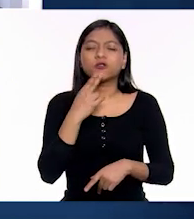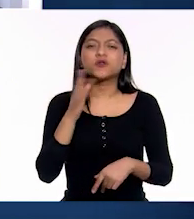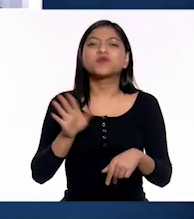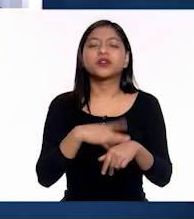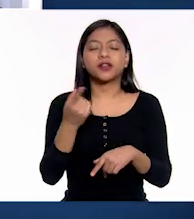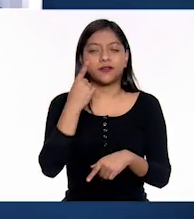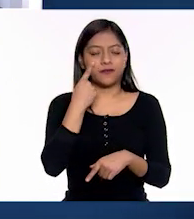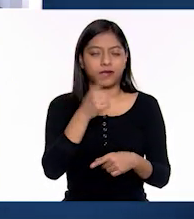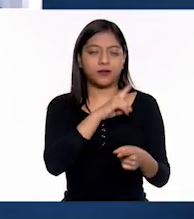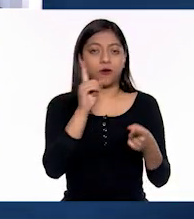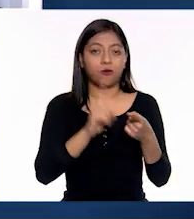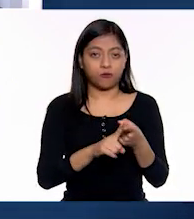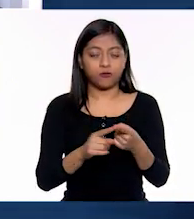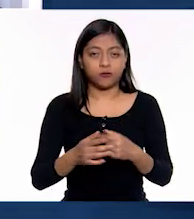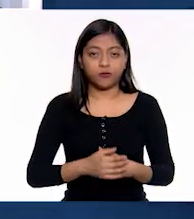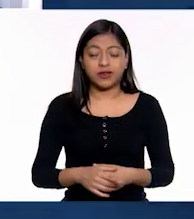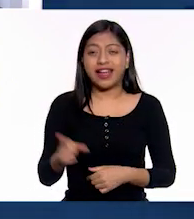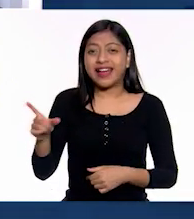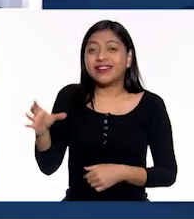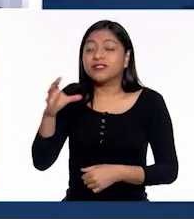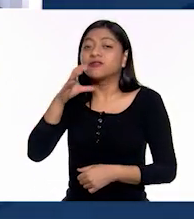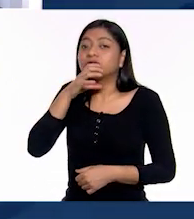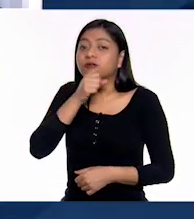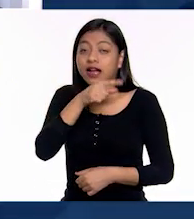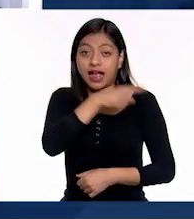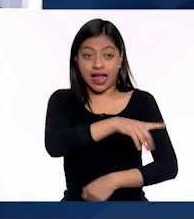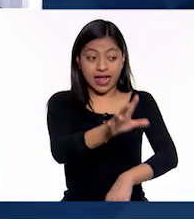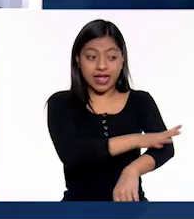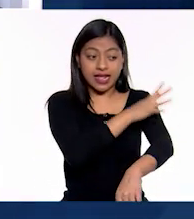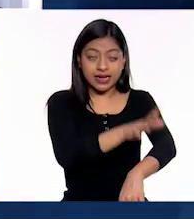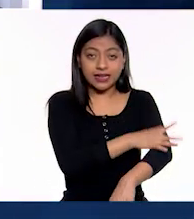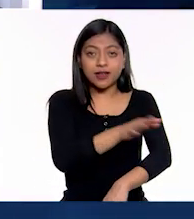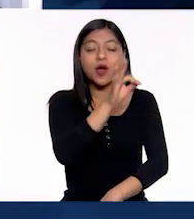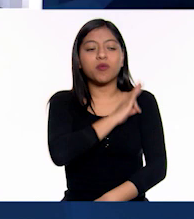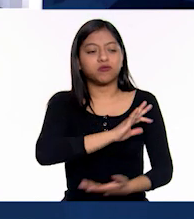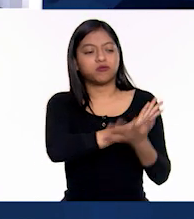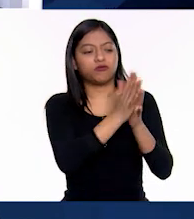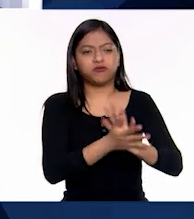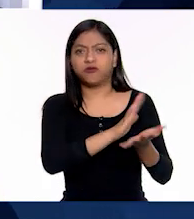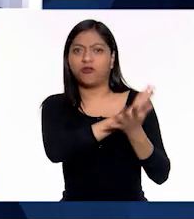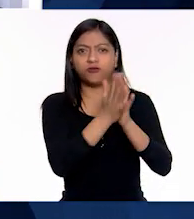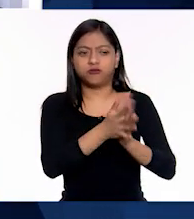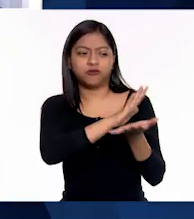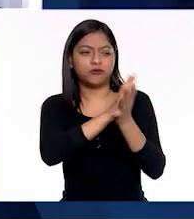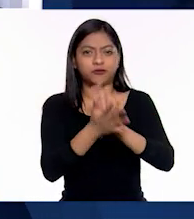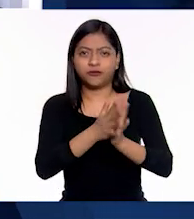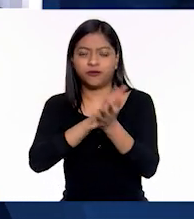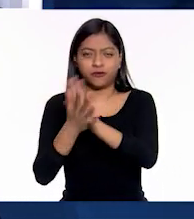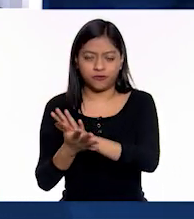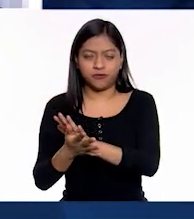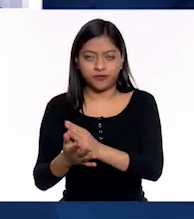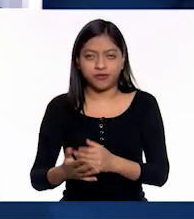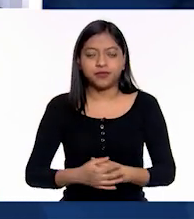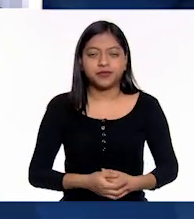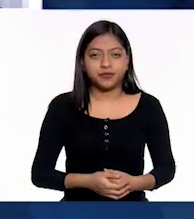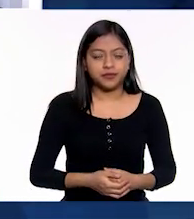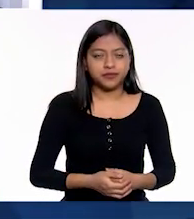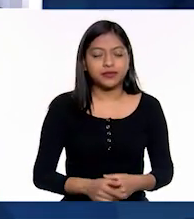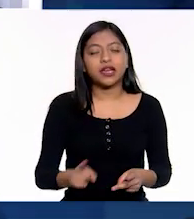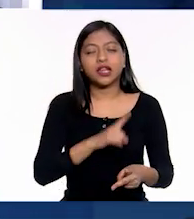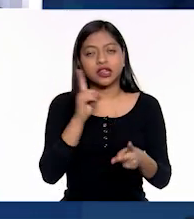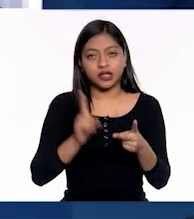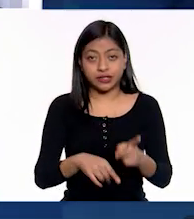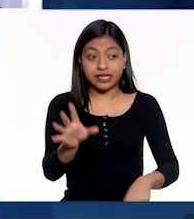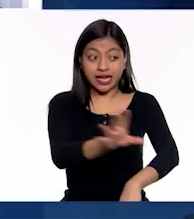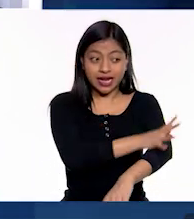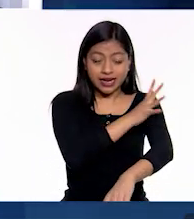1. Al contrario que el calor, la energía eléctrica se puede transformar fácilmente en otras formas de energía. 2.